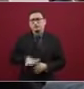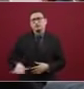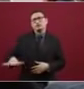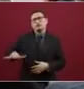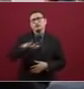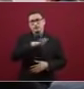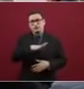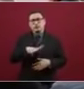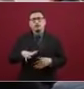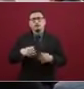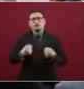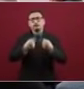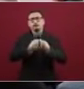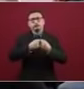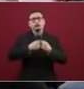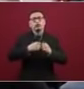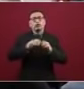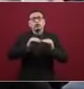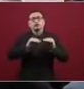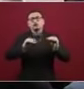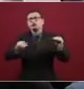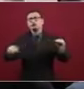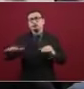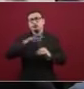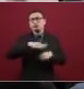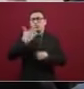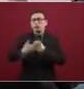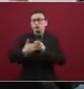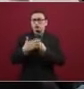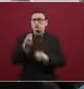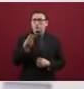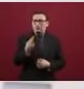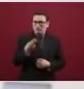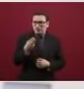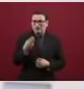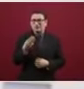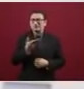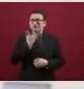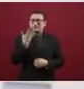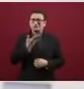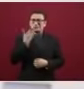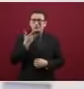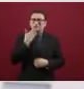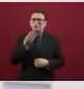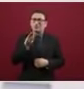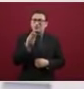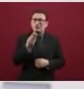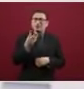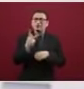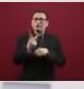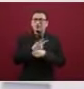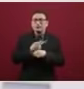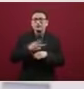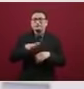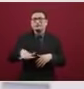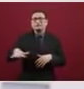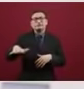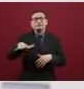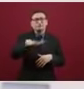desértica del país, dado que ya se acerca mayo y todos los mayos, pues ya estas fechas ya se